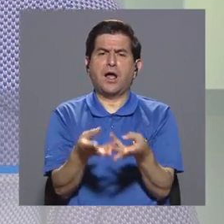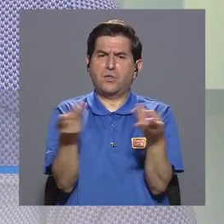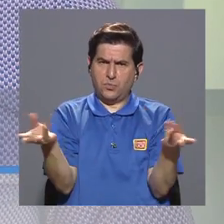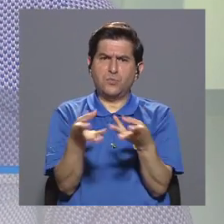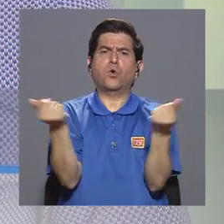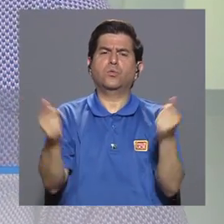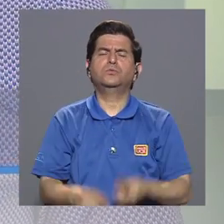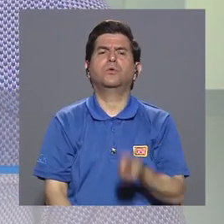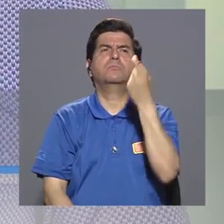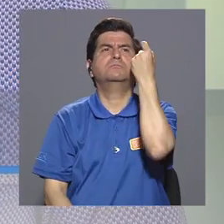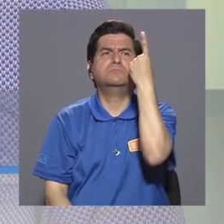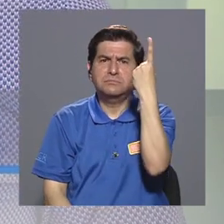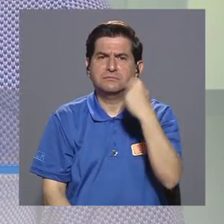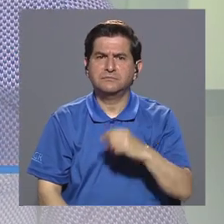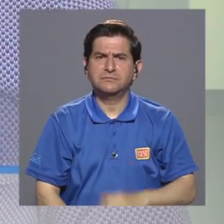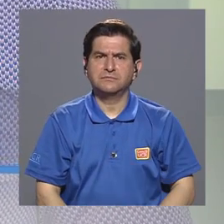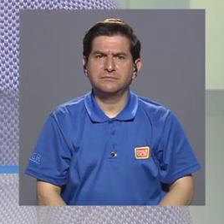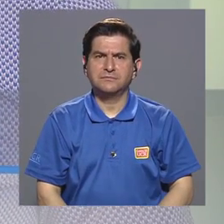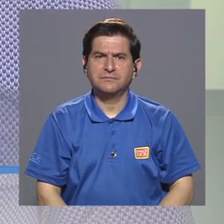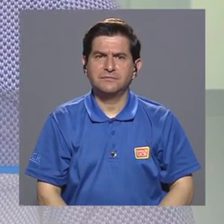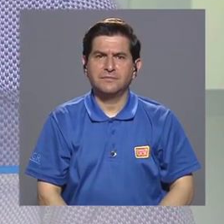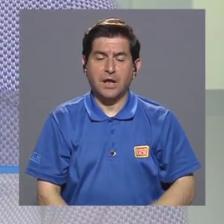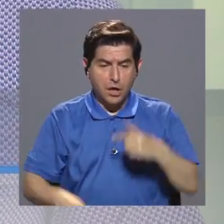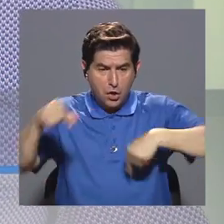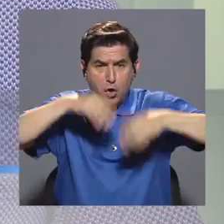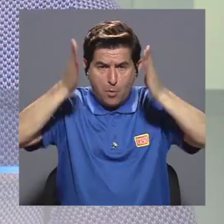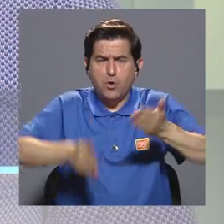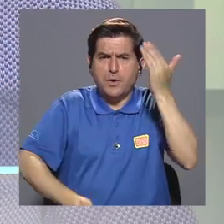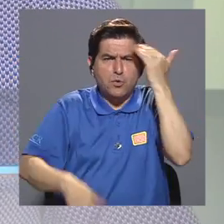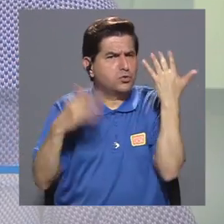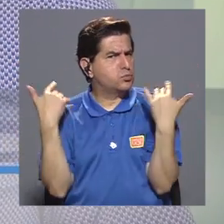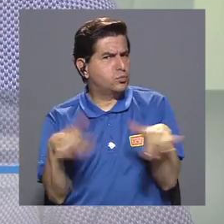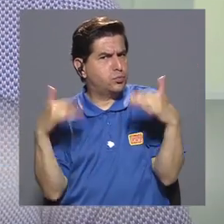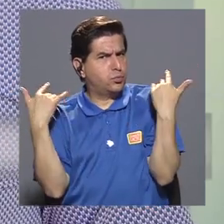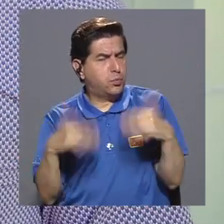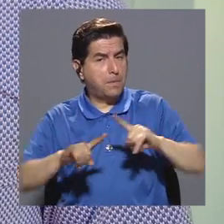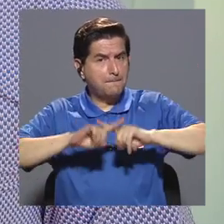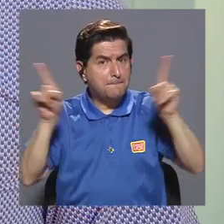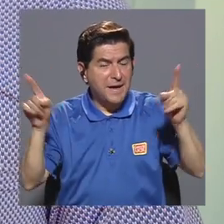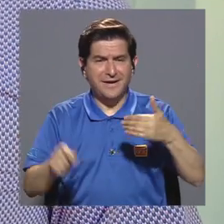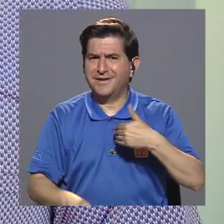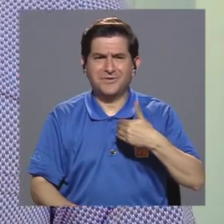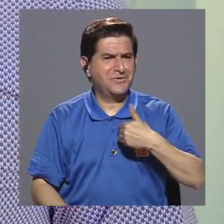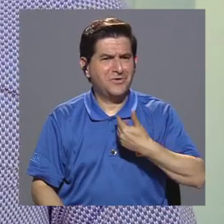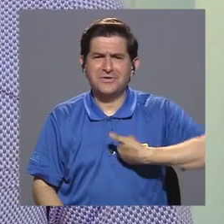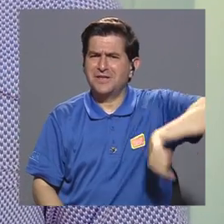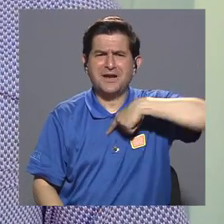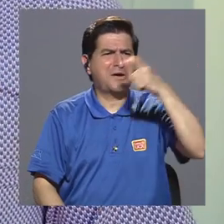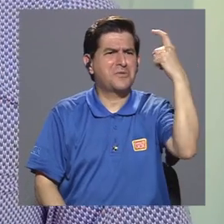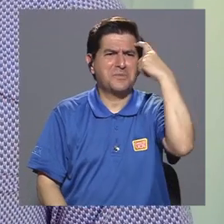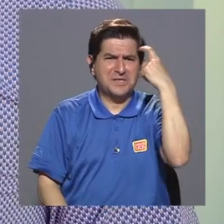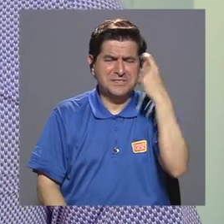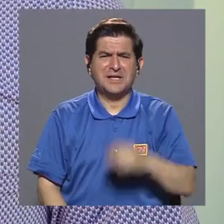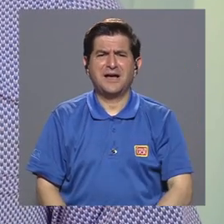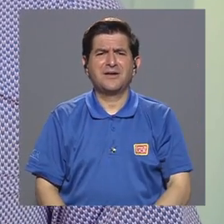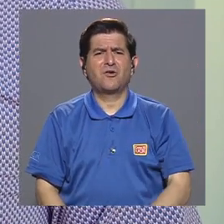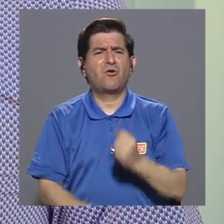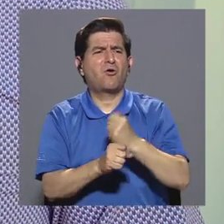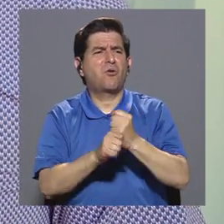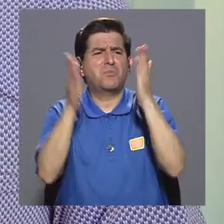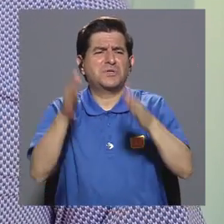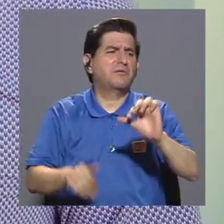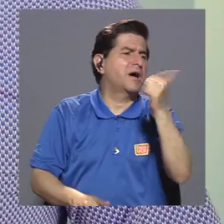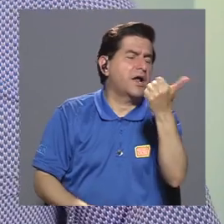como un producto y que entiendan que, bueno, como químicos sabemos un montón, pero no tenemos por qué siempre pensar que vamos a ser